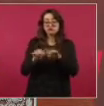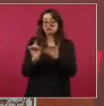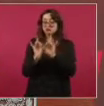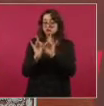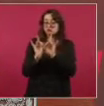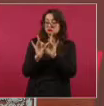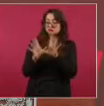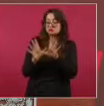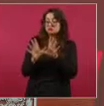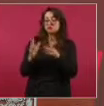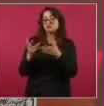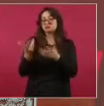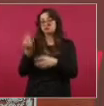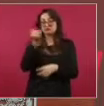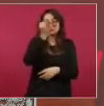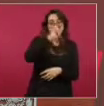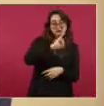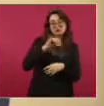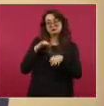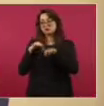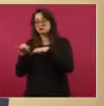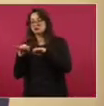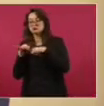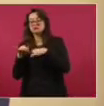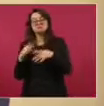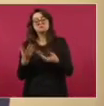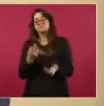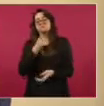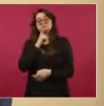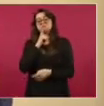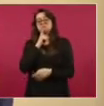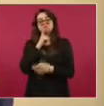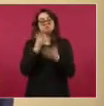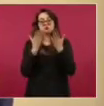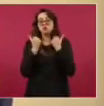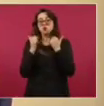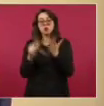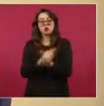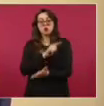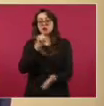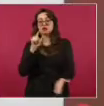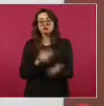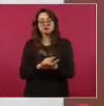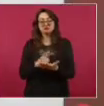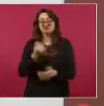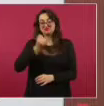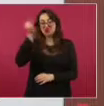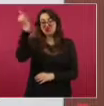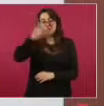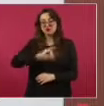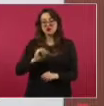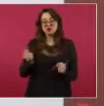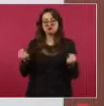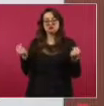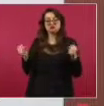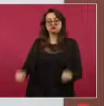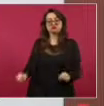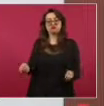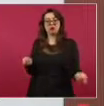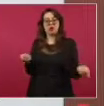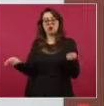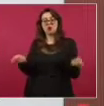en la relación obrero-patronal. Todo quedaba bajo el control de empresarios